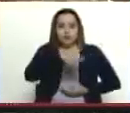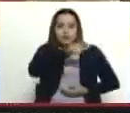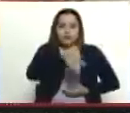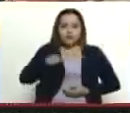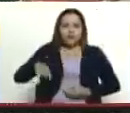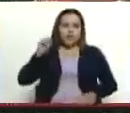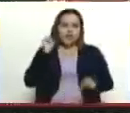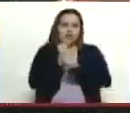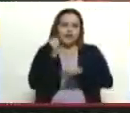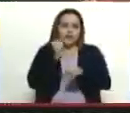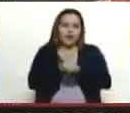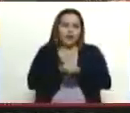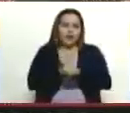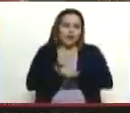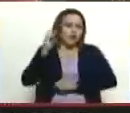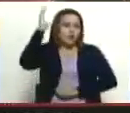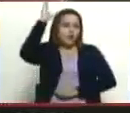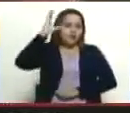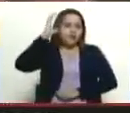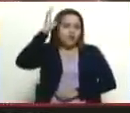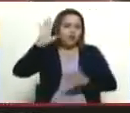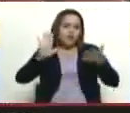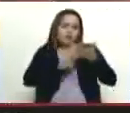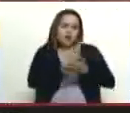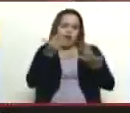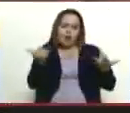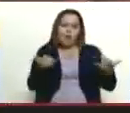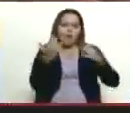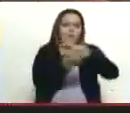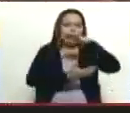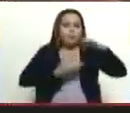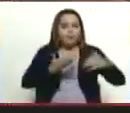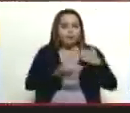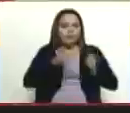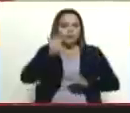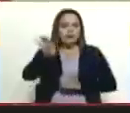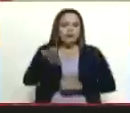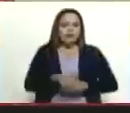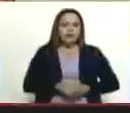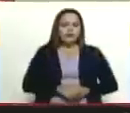trabajadoras, conscientes de la situación del país,